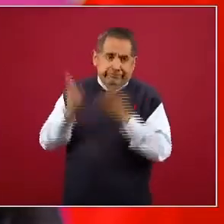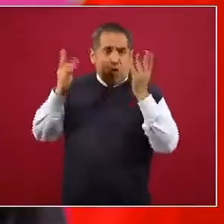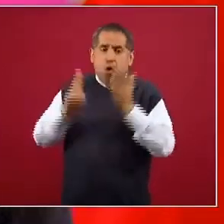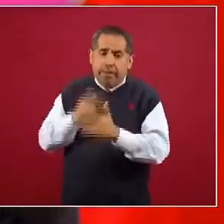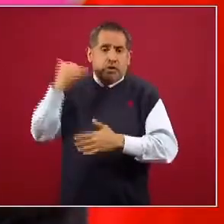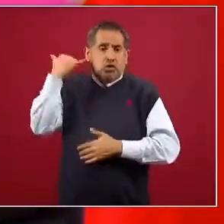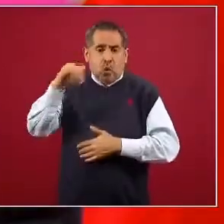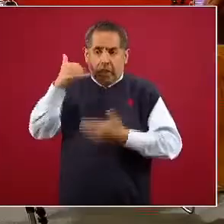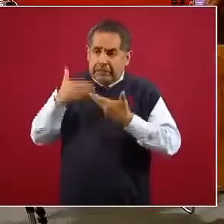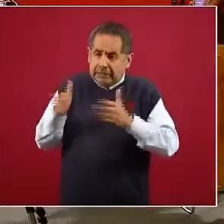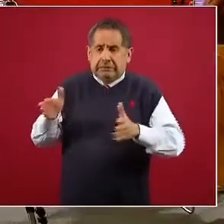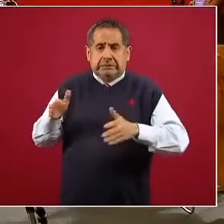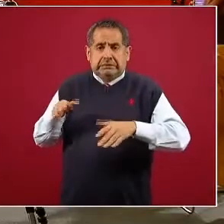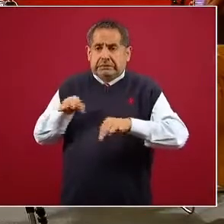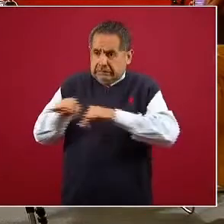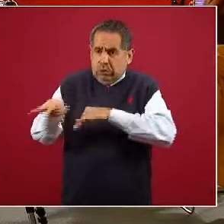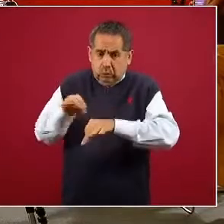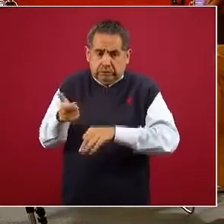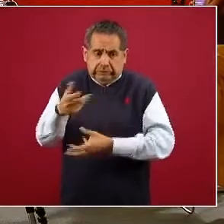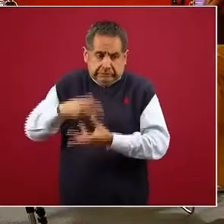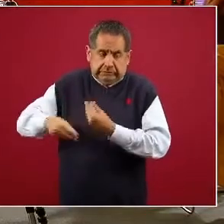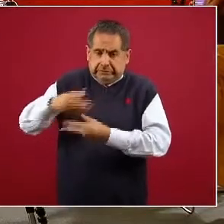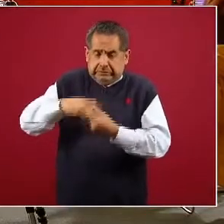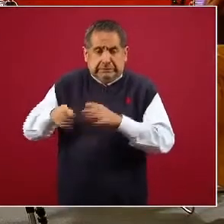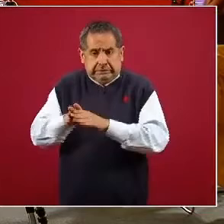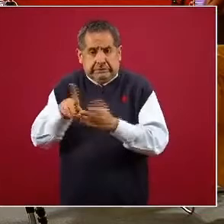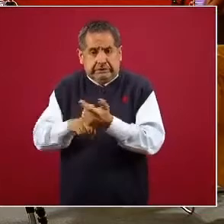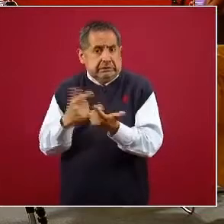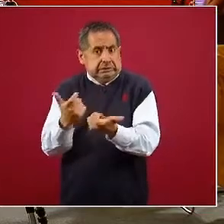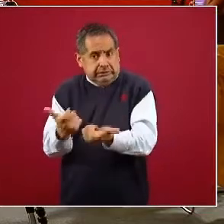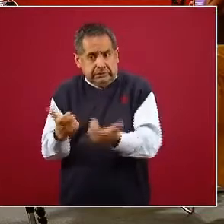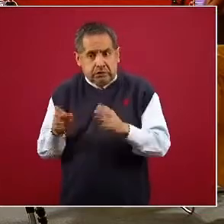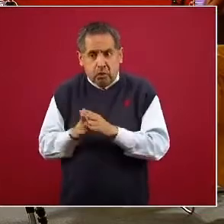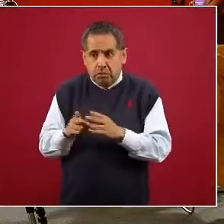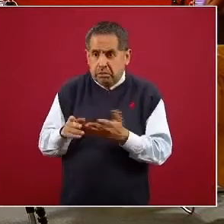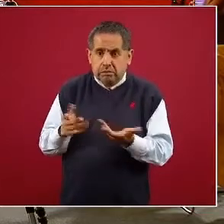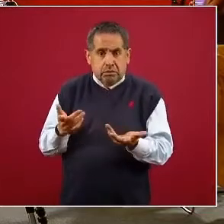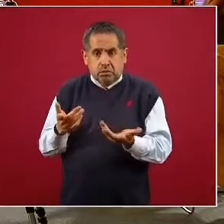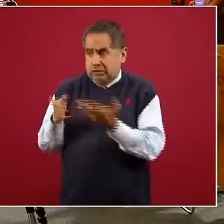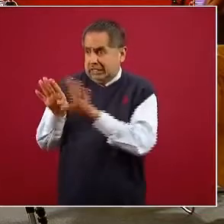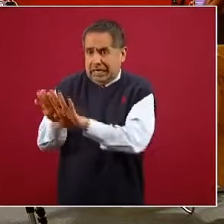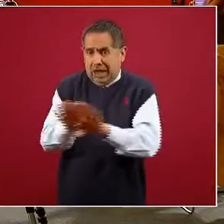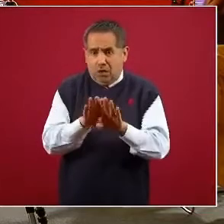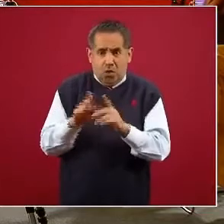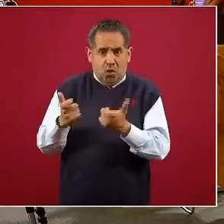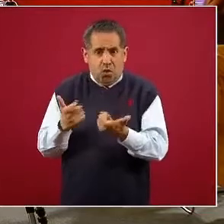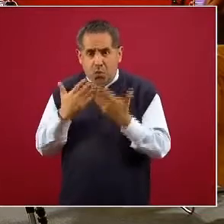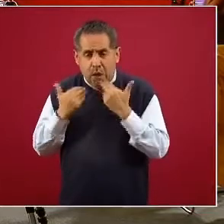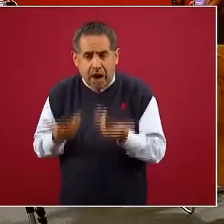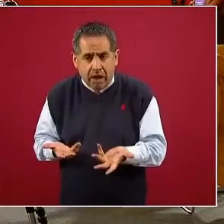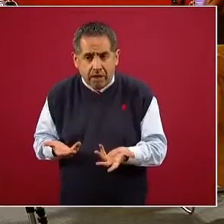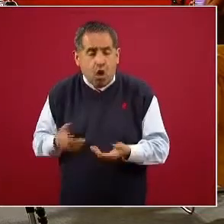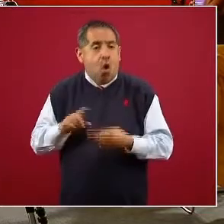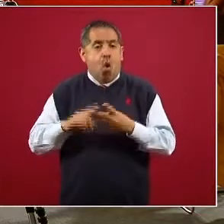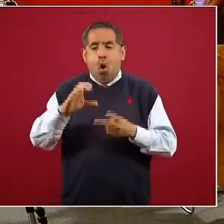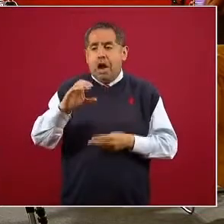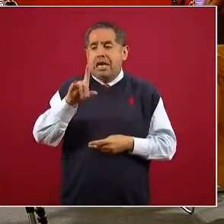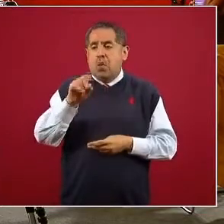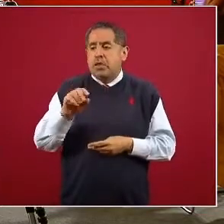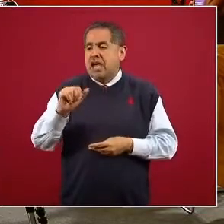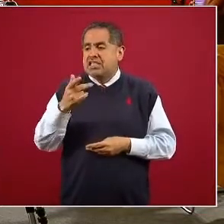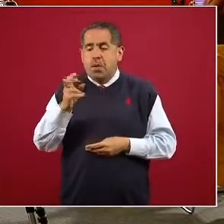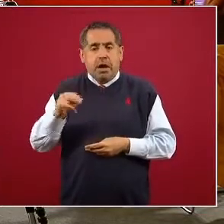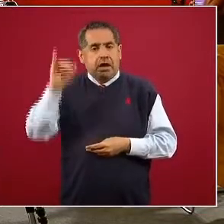Yucatán y mantener las expectativas de solvencia financiera. De una doctora Claudia